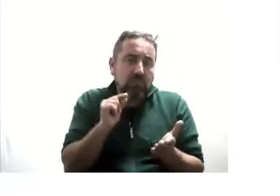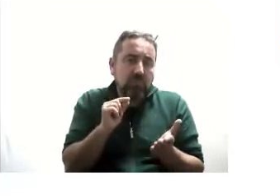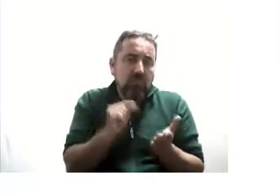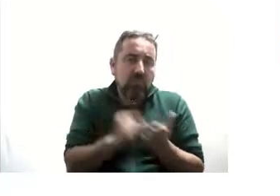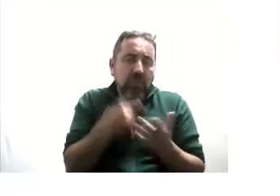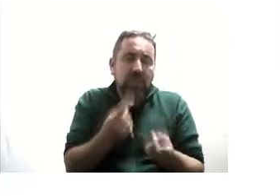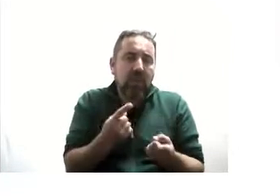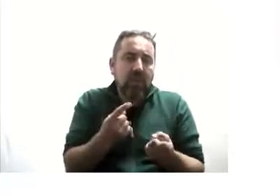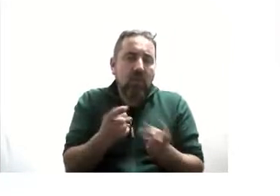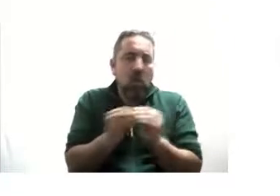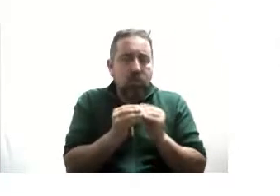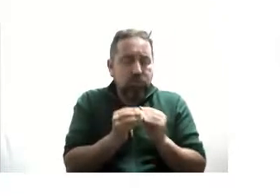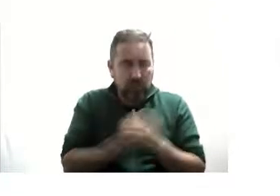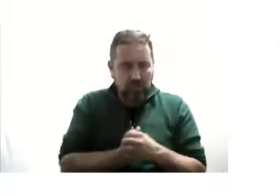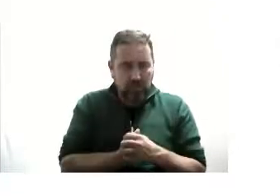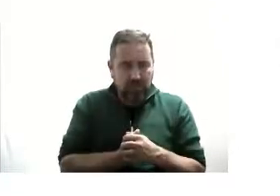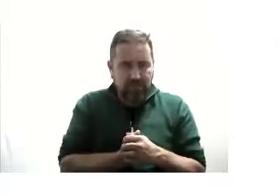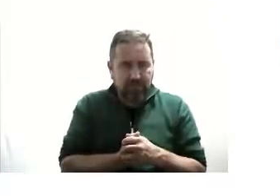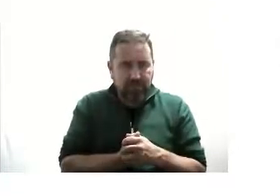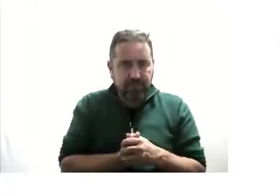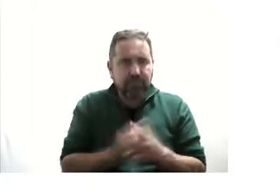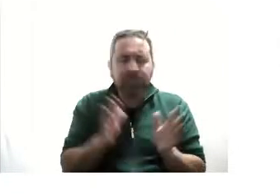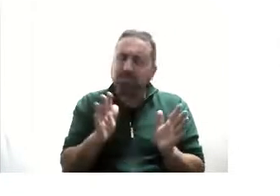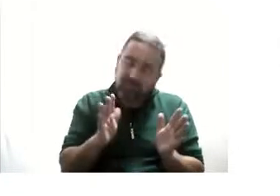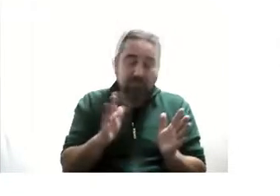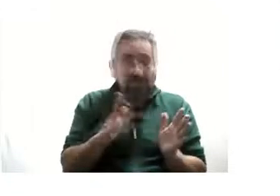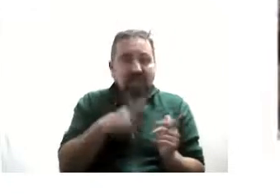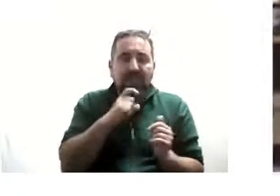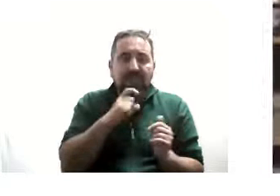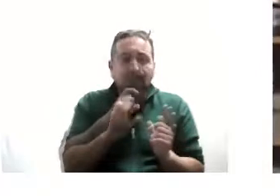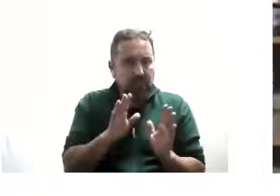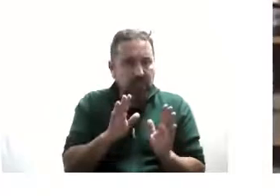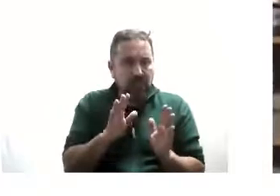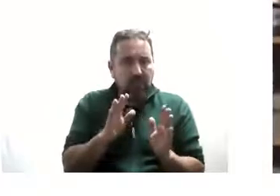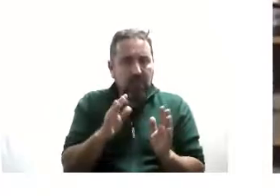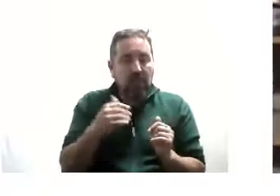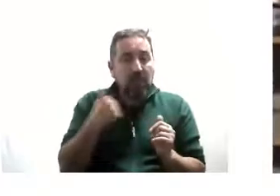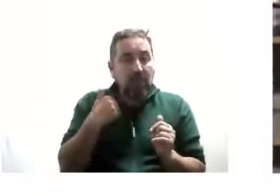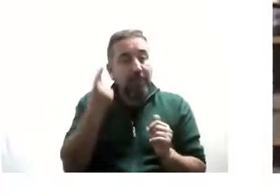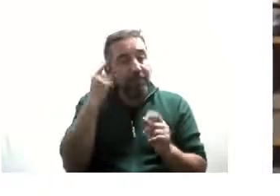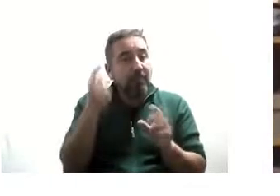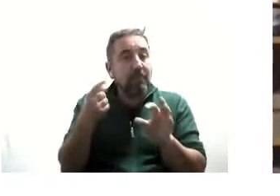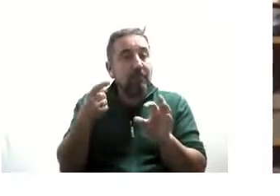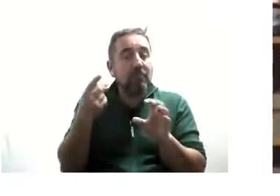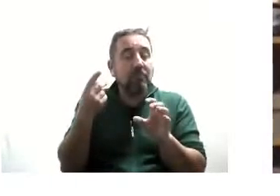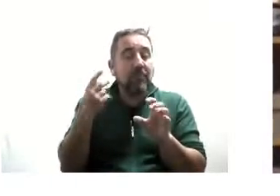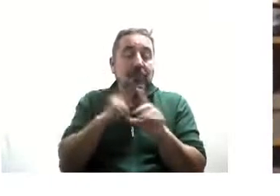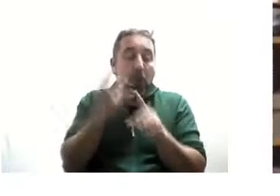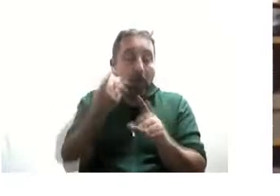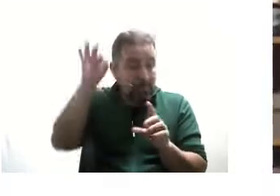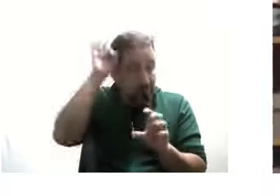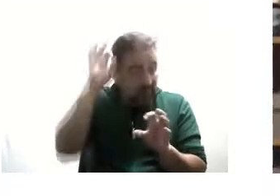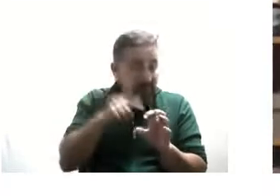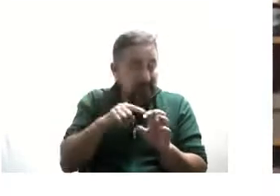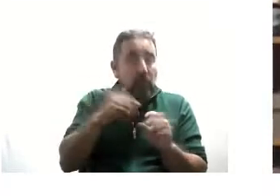punto común? Pues es difícil establecerlo porque, claro, cada vez los implantes son mejores y cada vez la vida